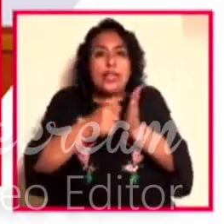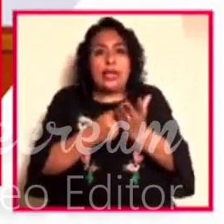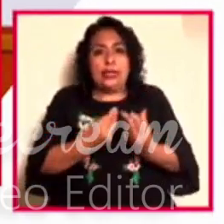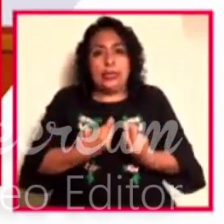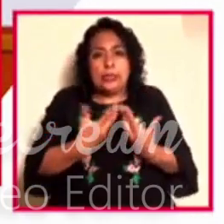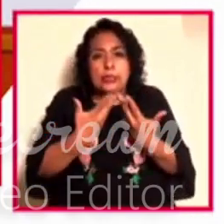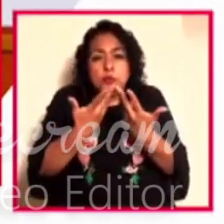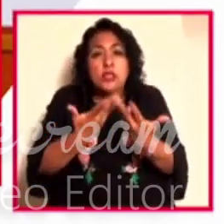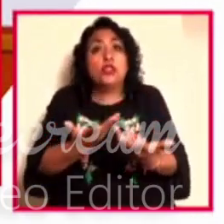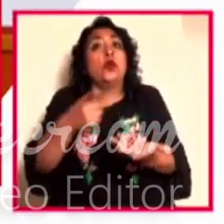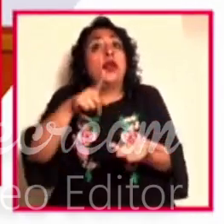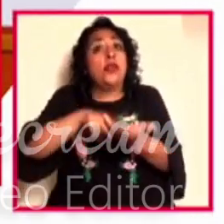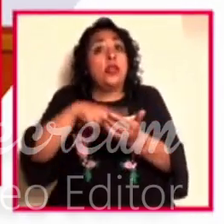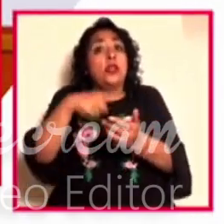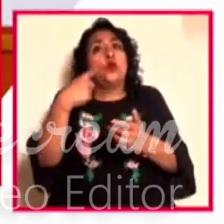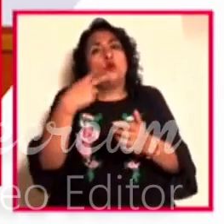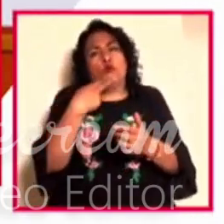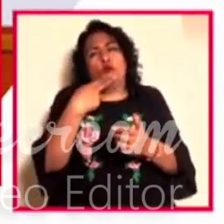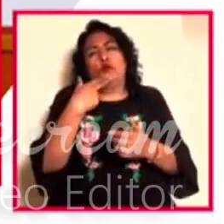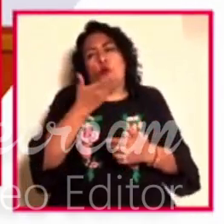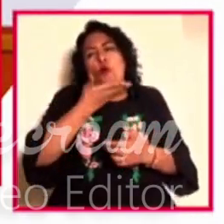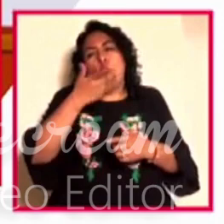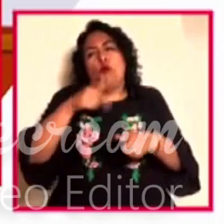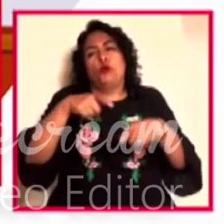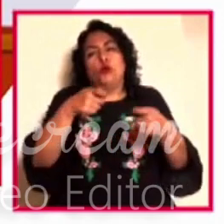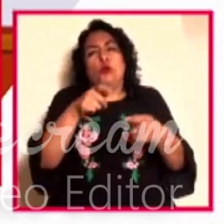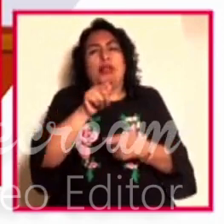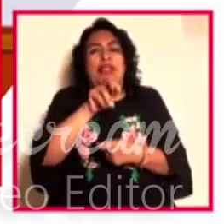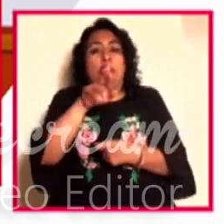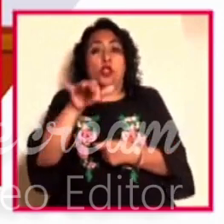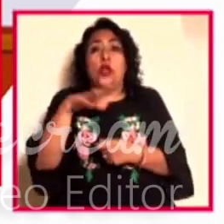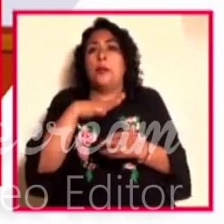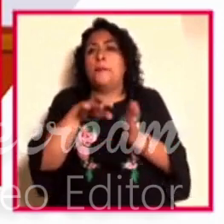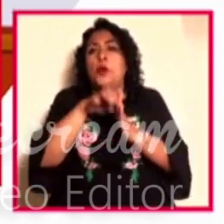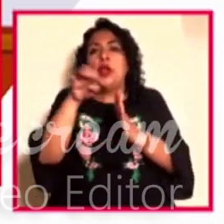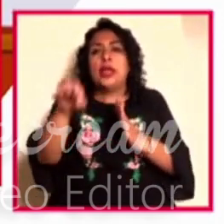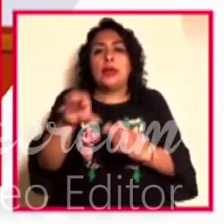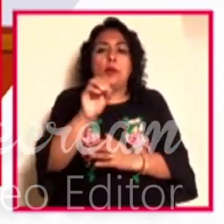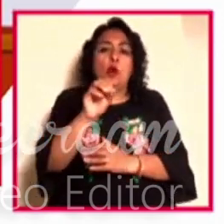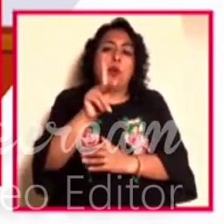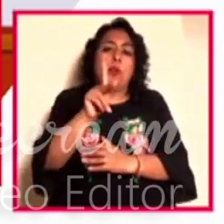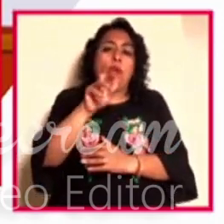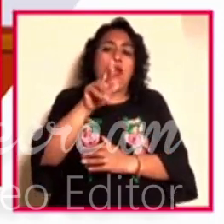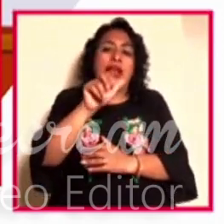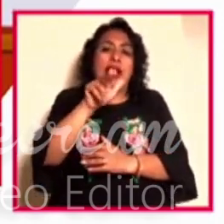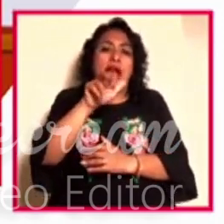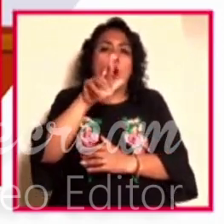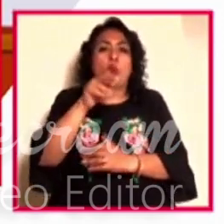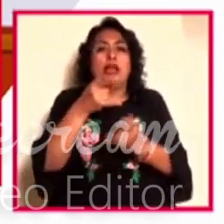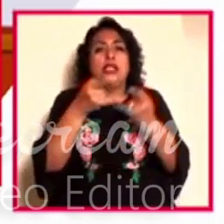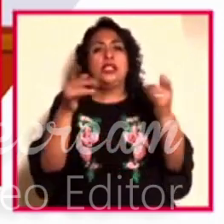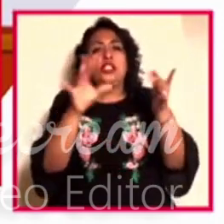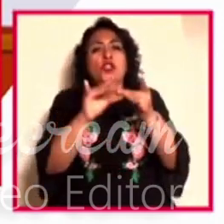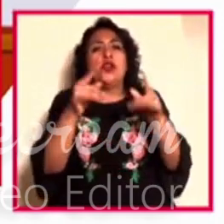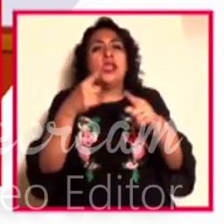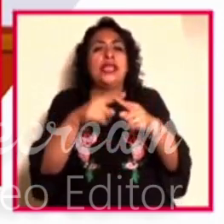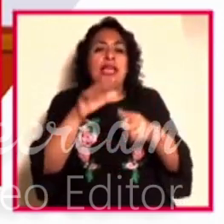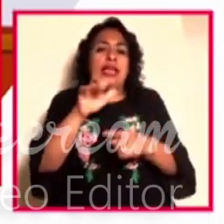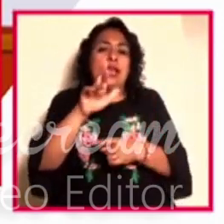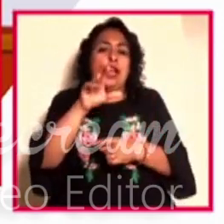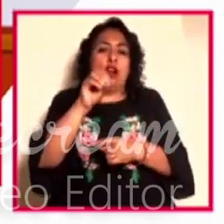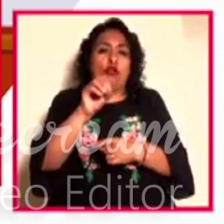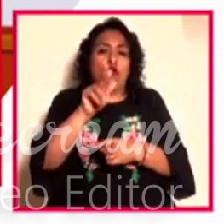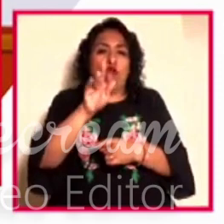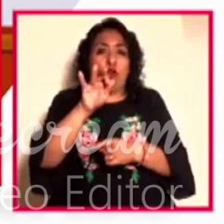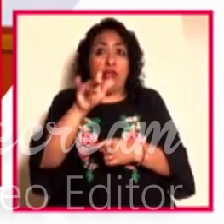que ofrecen los instrumentos tradicionales. Un ejemplo de esto es su ópera Aura, basada en el relato de Carlos Fuentes, por la cual recibió